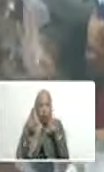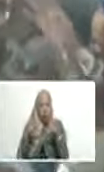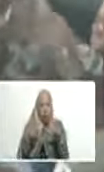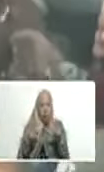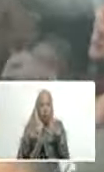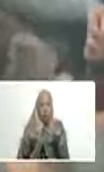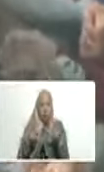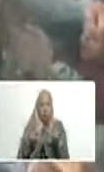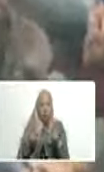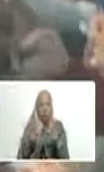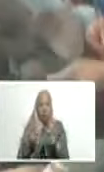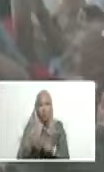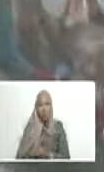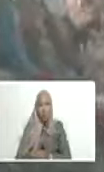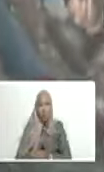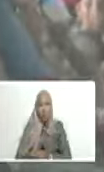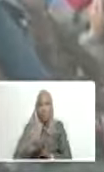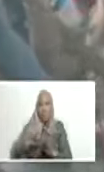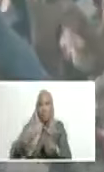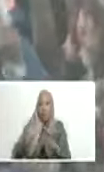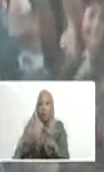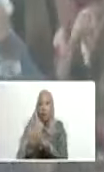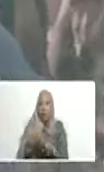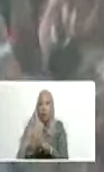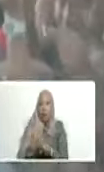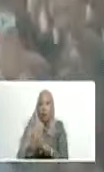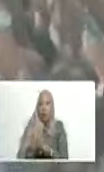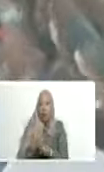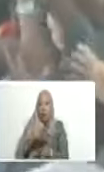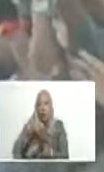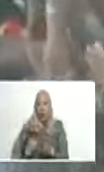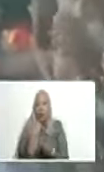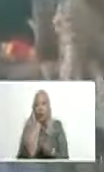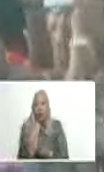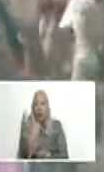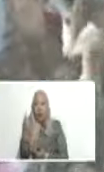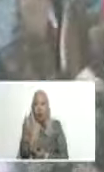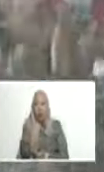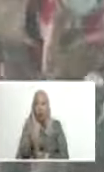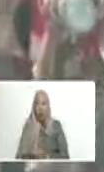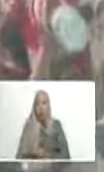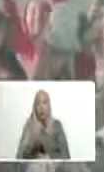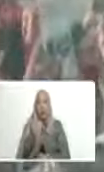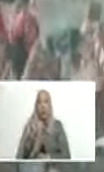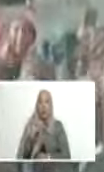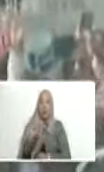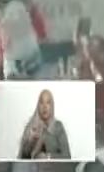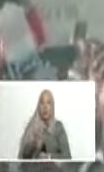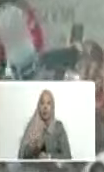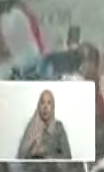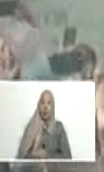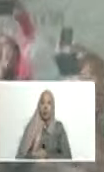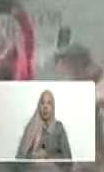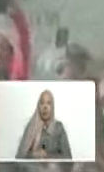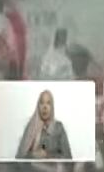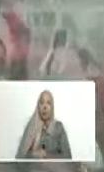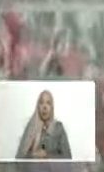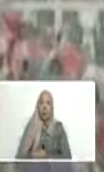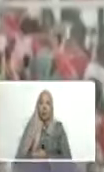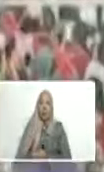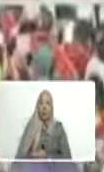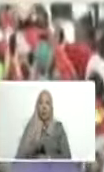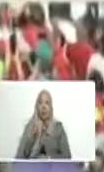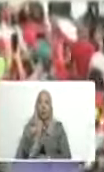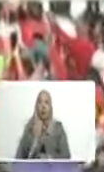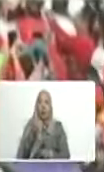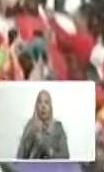Yo estoy así, ¿no? Y empiezo como a caer. Y faltaba 10 segundos para que yo cayera para el piso.